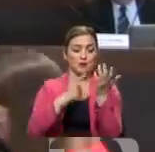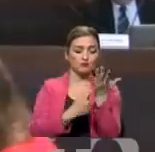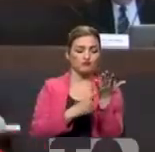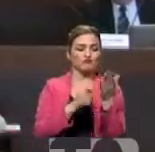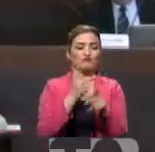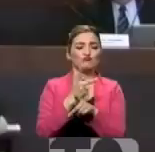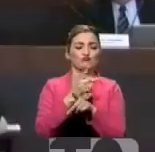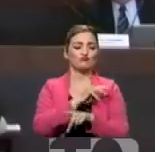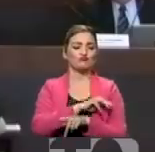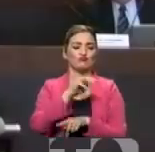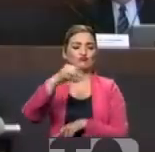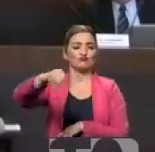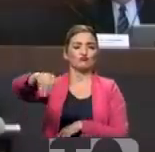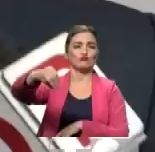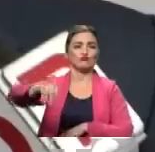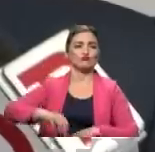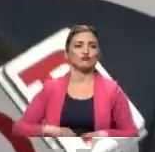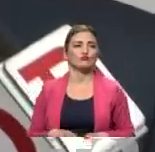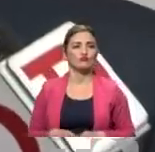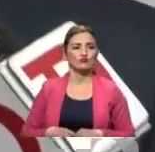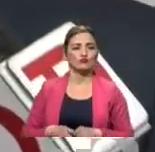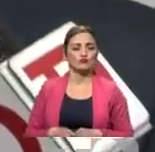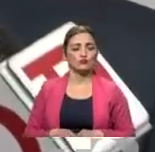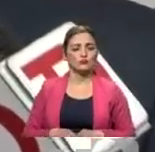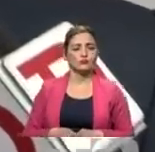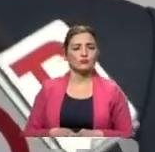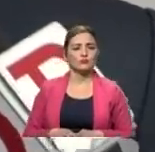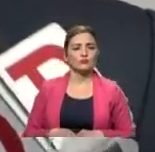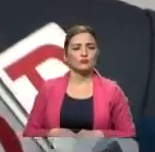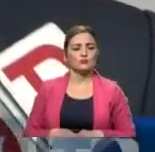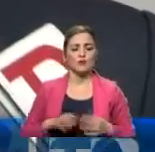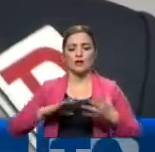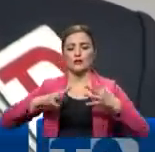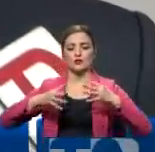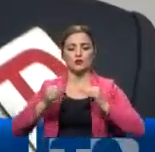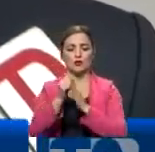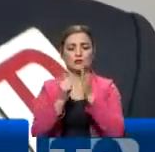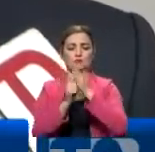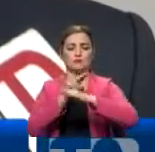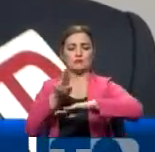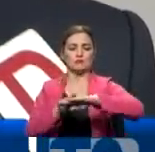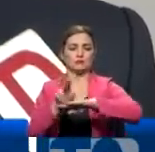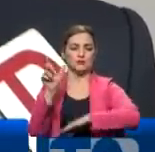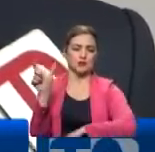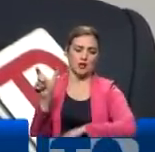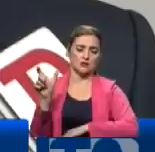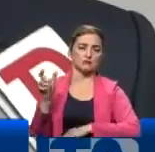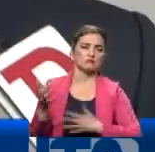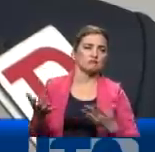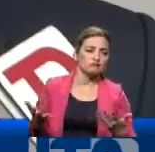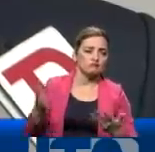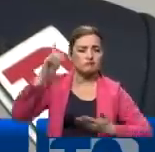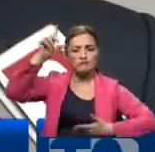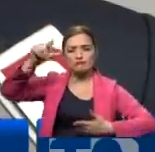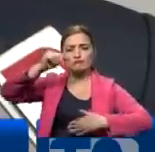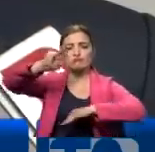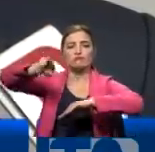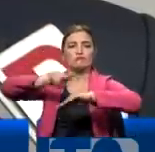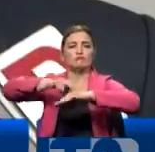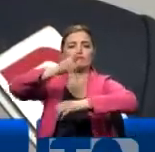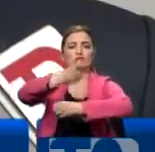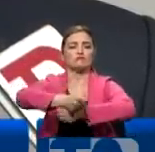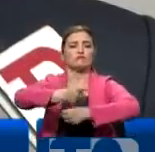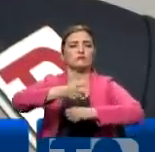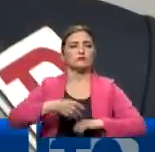Consejo Metropolitano este miércoles. Tenemos una resolución de la Agencia Nacional de Tránsito en la cual el gobierno nacional